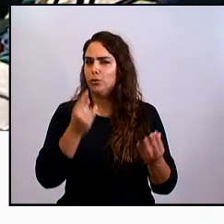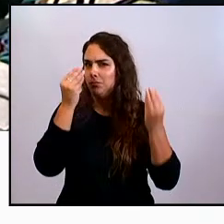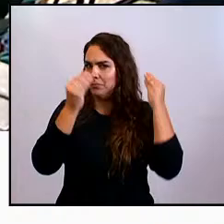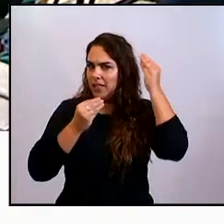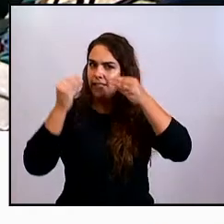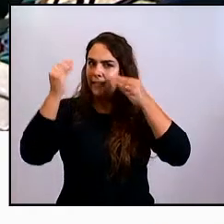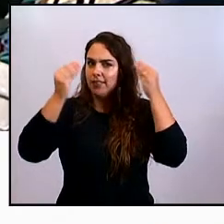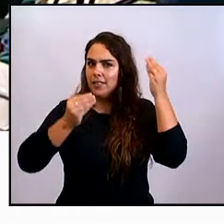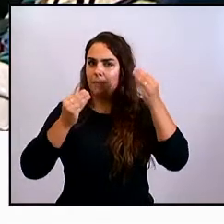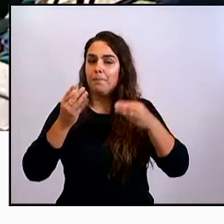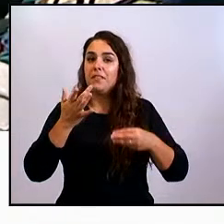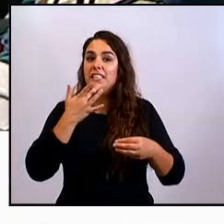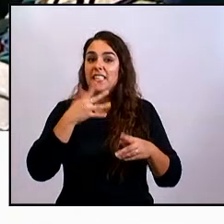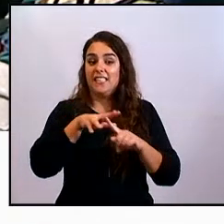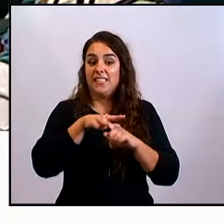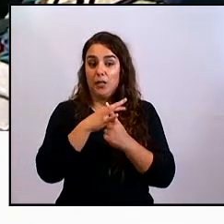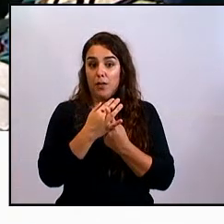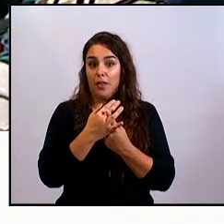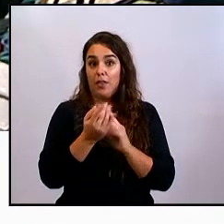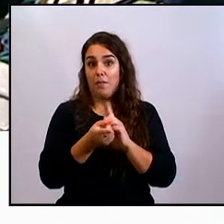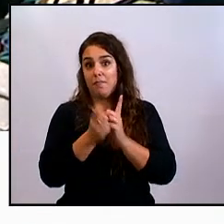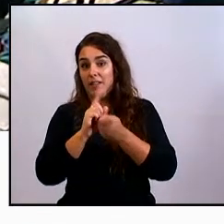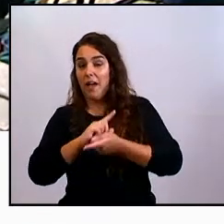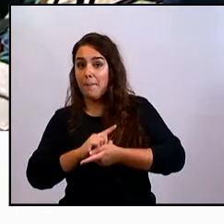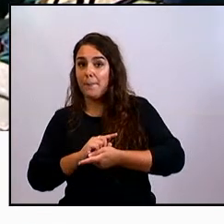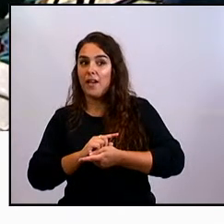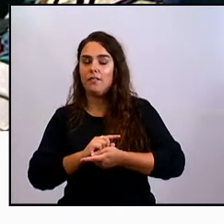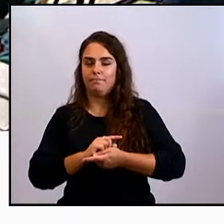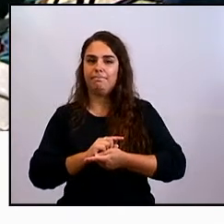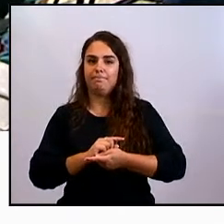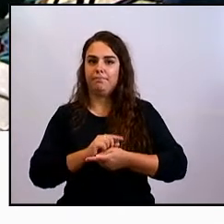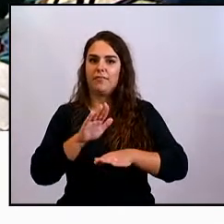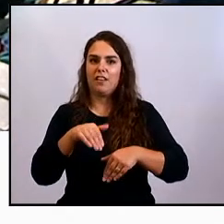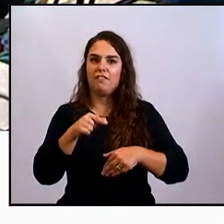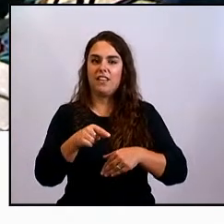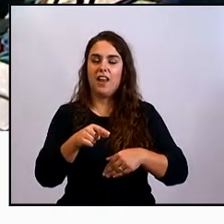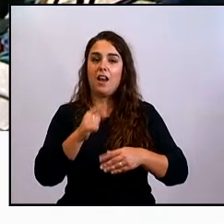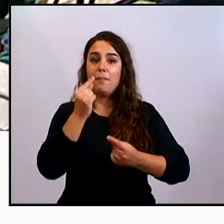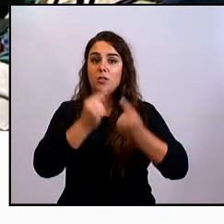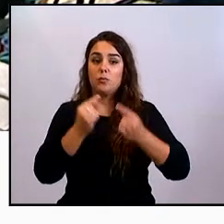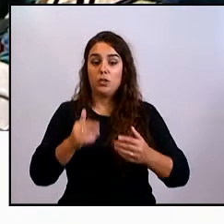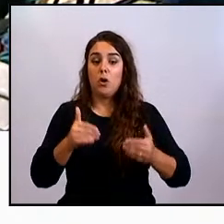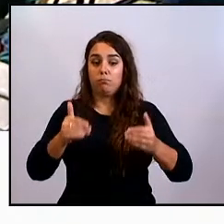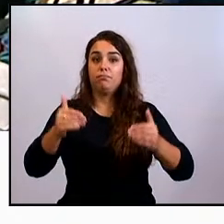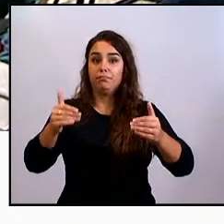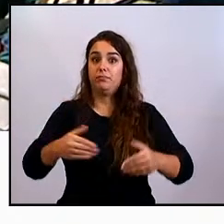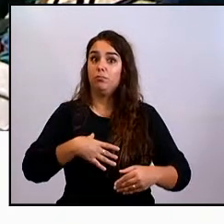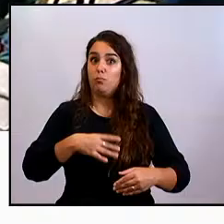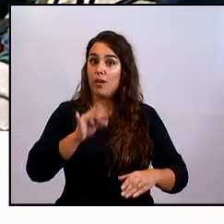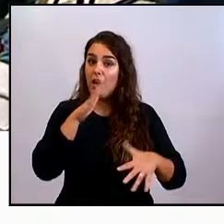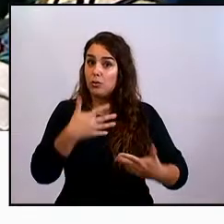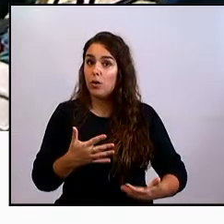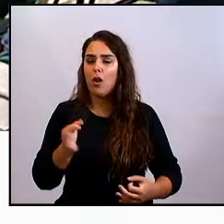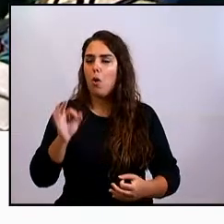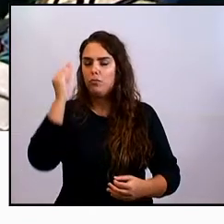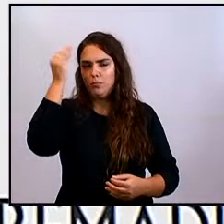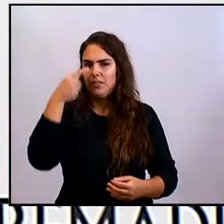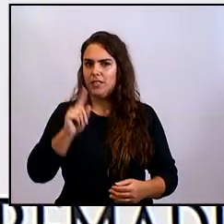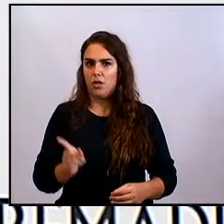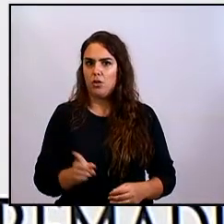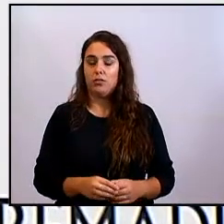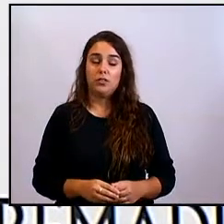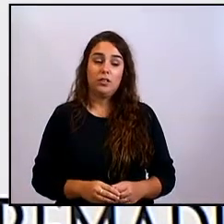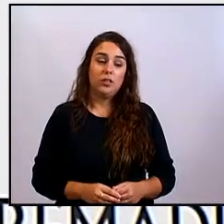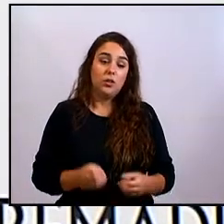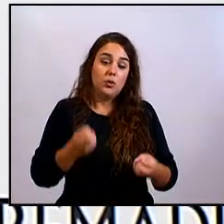¿Contempla que si se tuerce la cosa prorrogar estos actuales presupuestos o ese escenario no lo tiene en mente? Bueno,